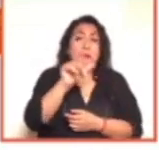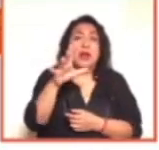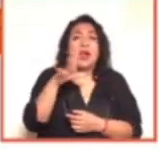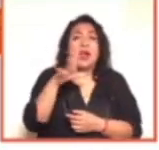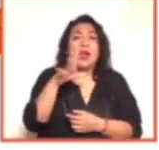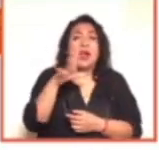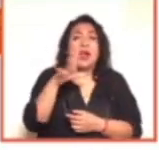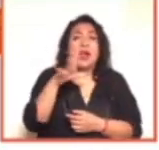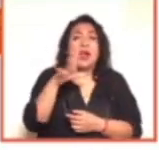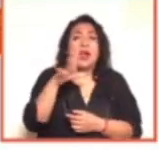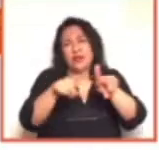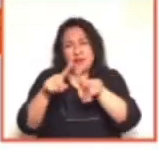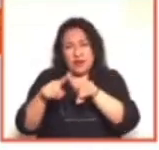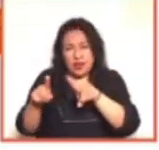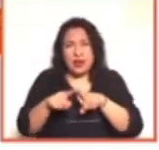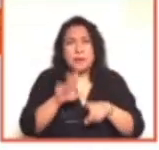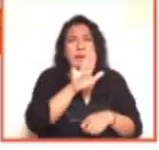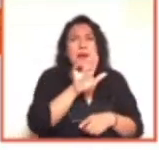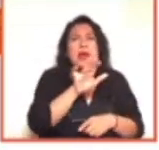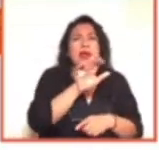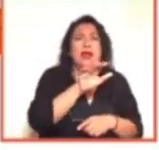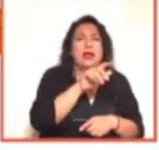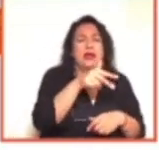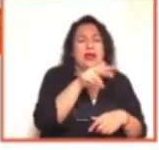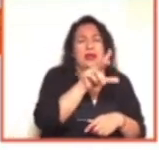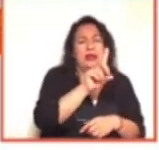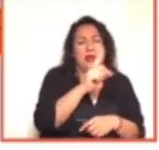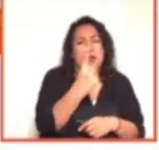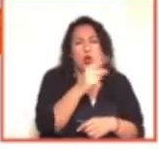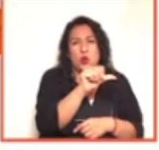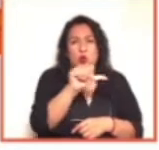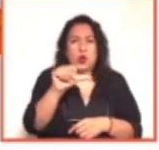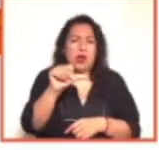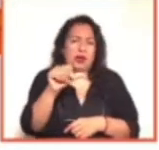horarios de miércoles a domingo hasta el 31 de enero.